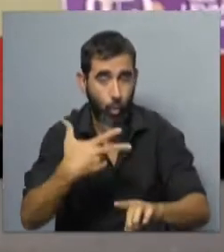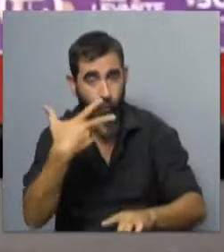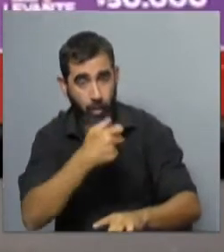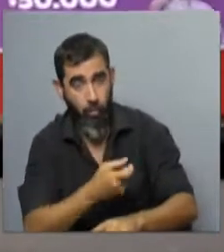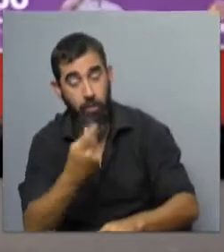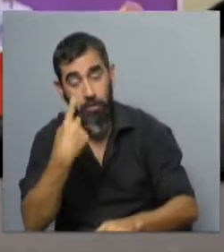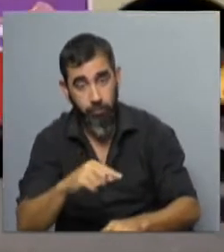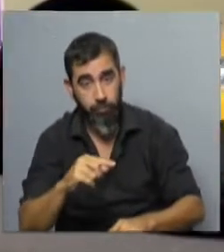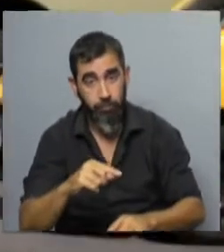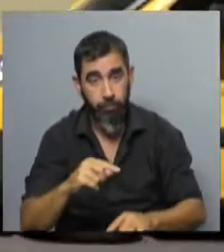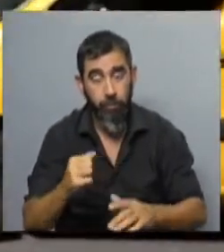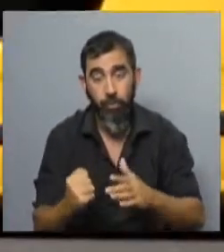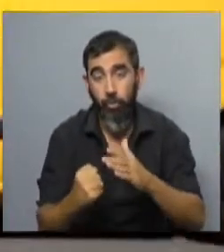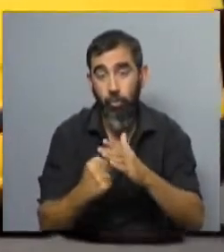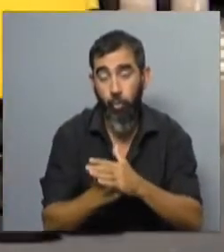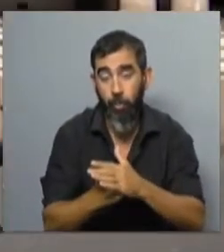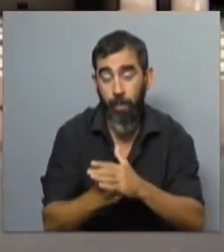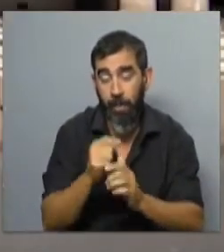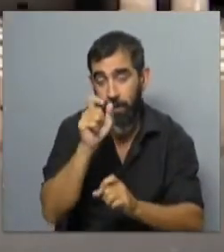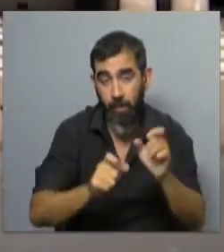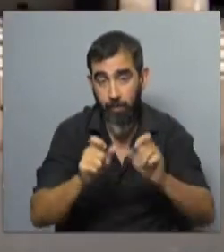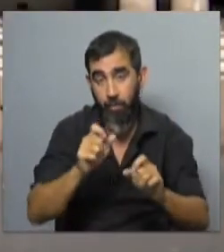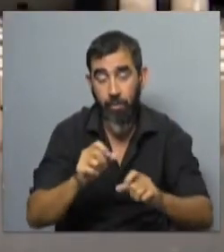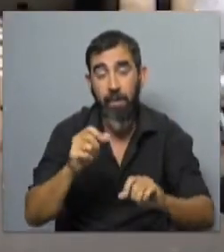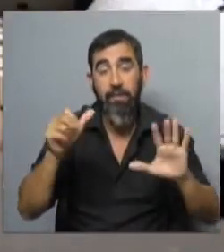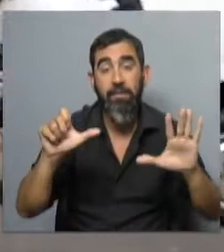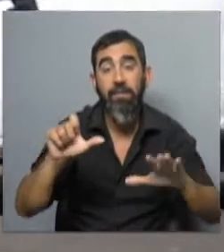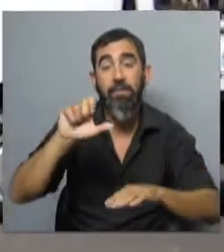por lo que el aforo previsto será de